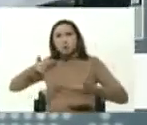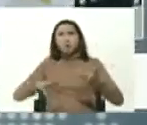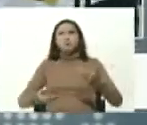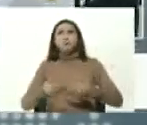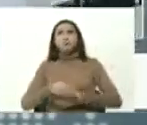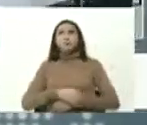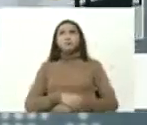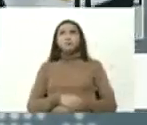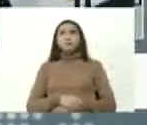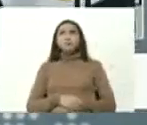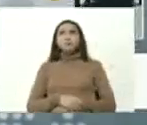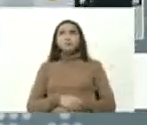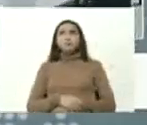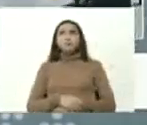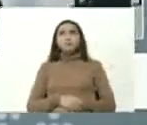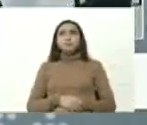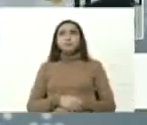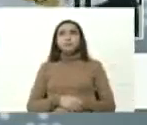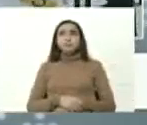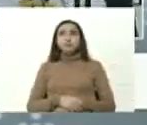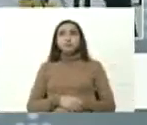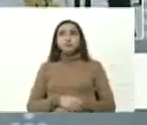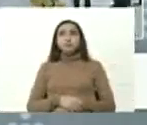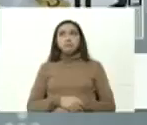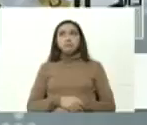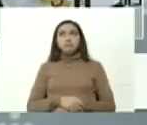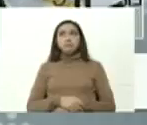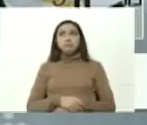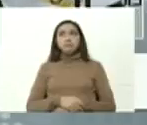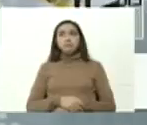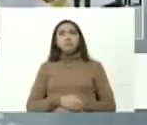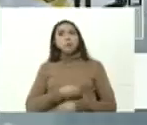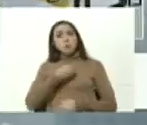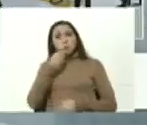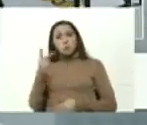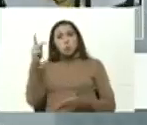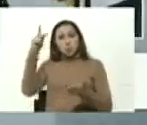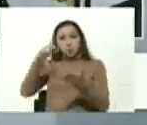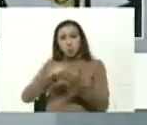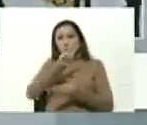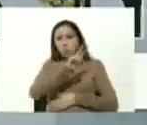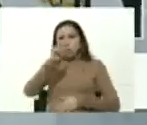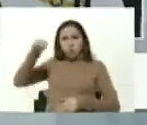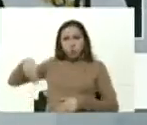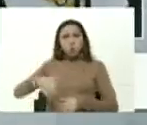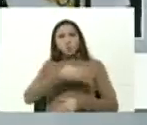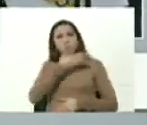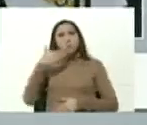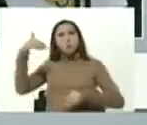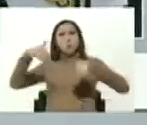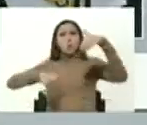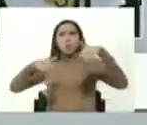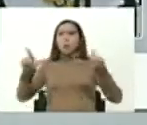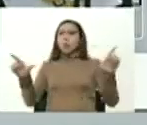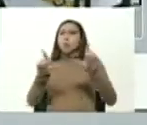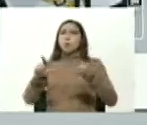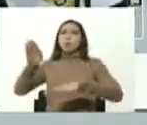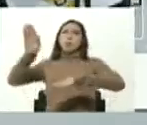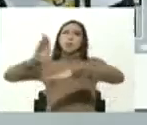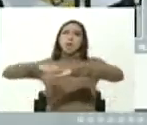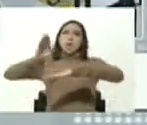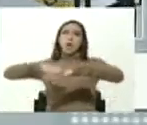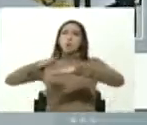a estabilizar el barco para que llegue a buen puerto el próximo 21, también lo hago en los medios de comunicación,